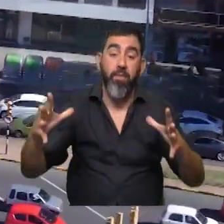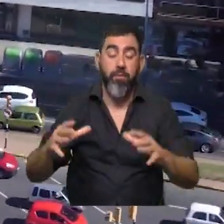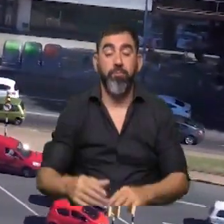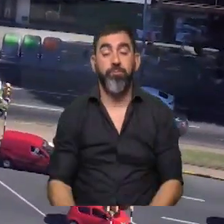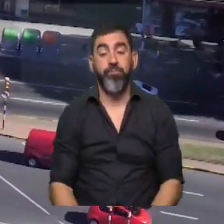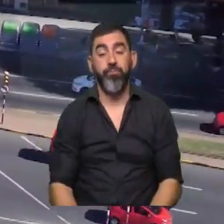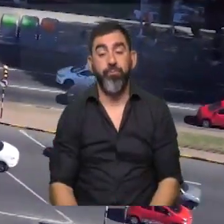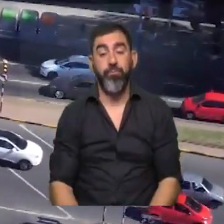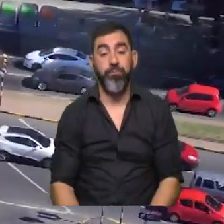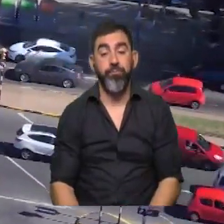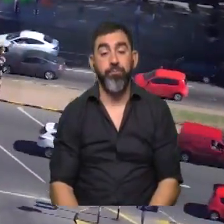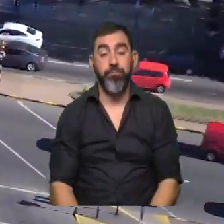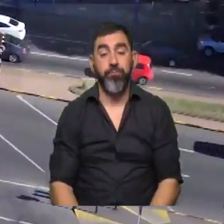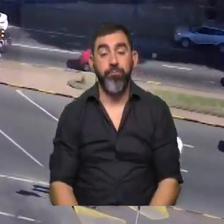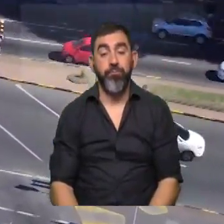cápita.